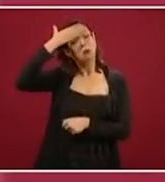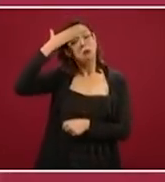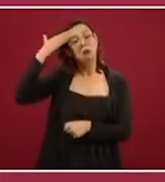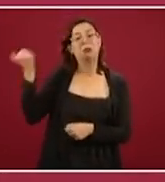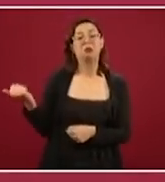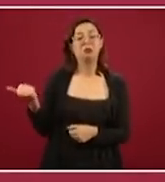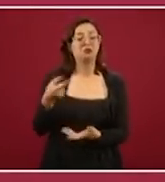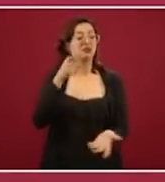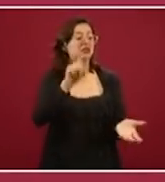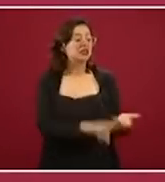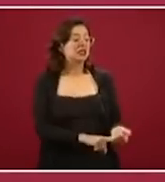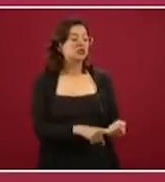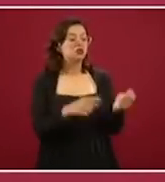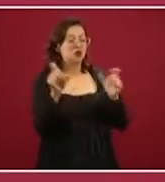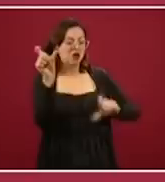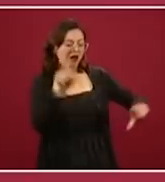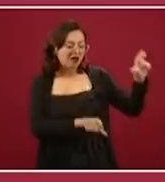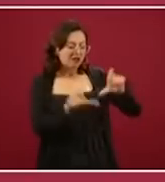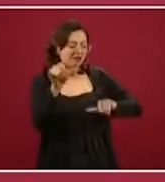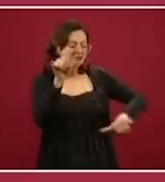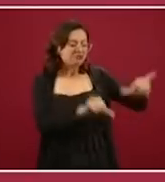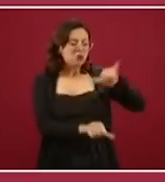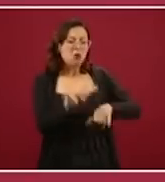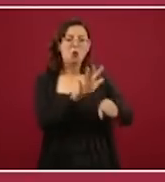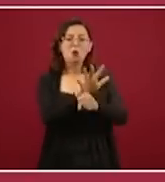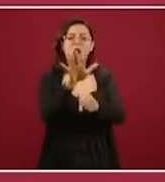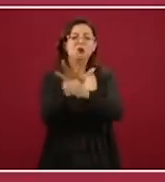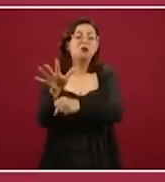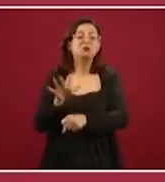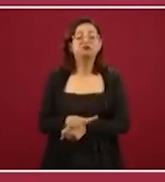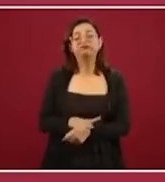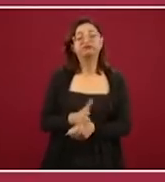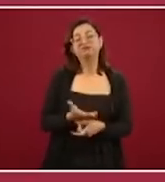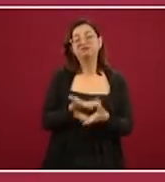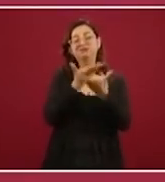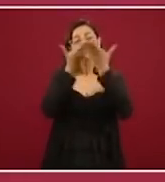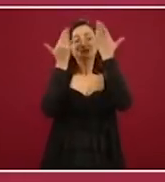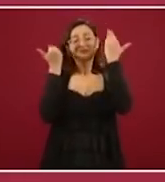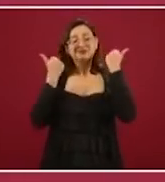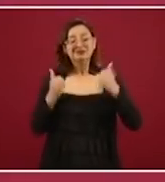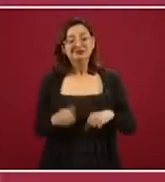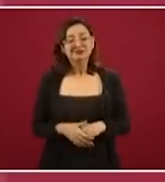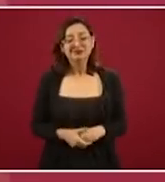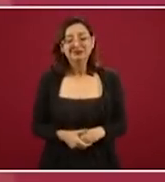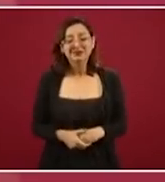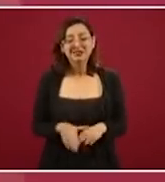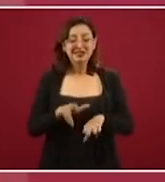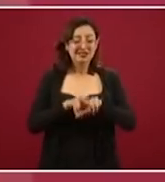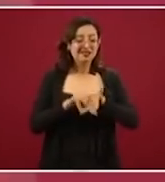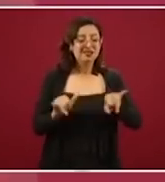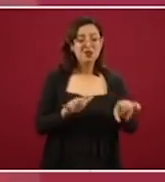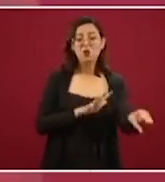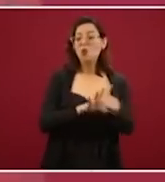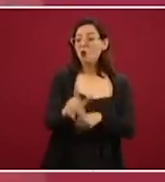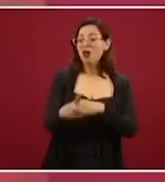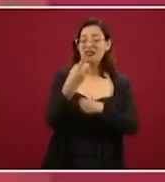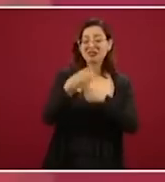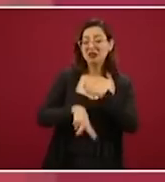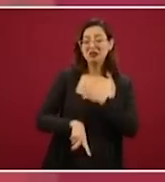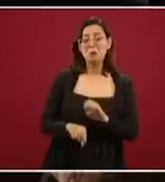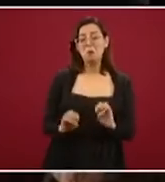los químicos que se utilizan, ni los daños que se causan.